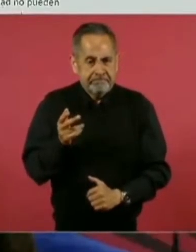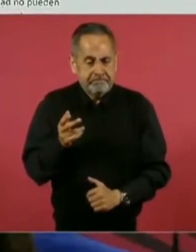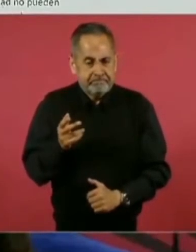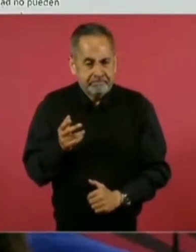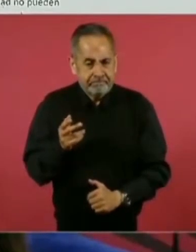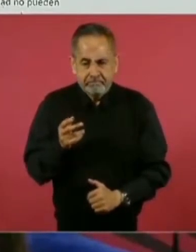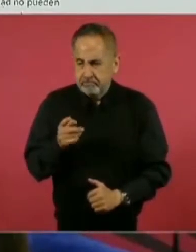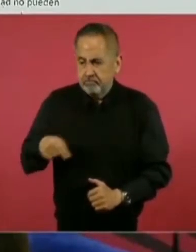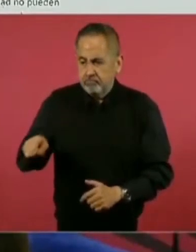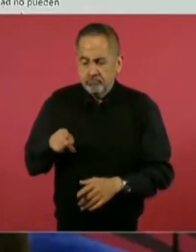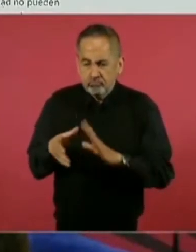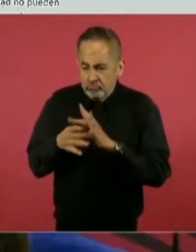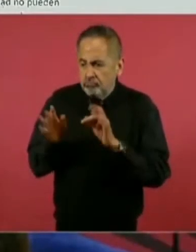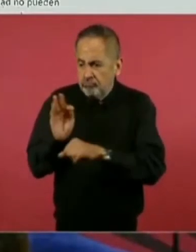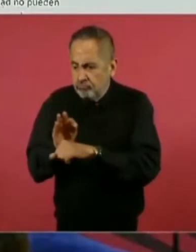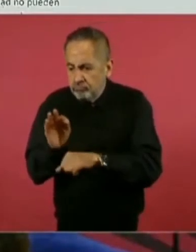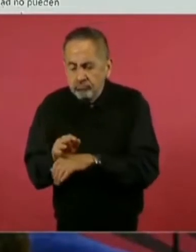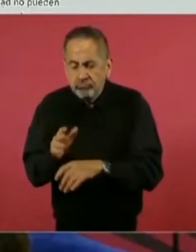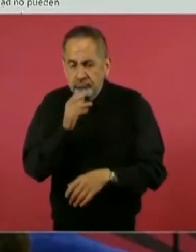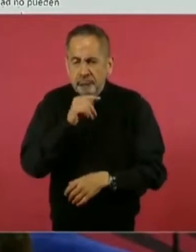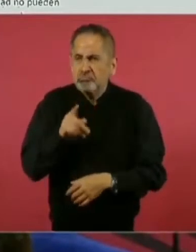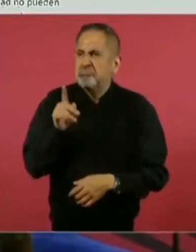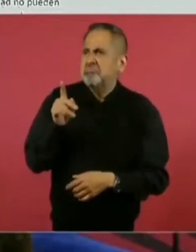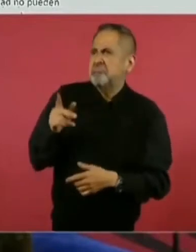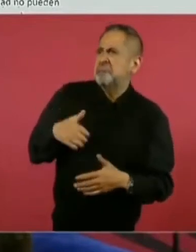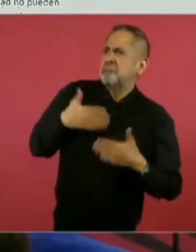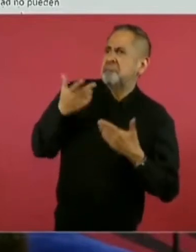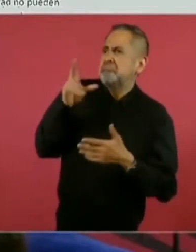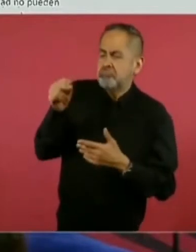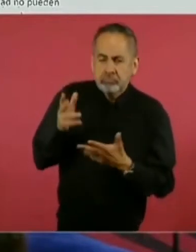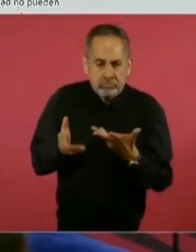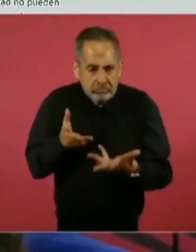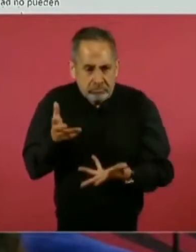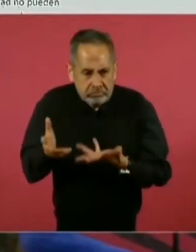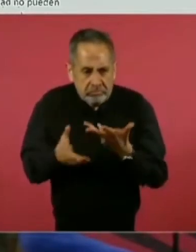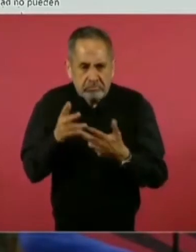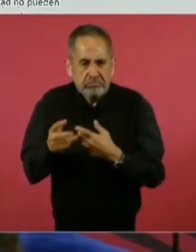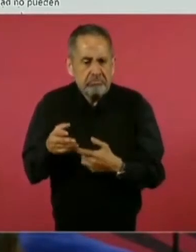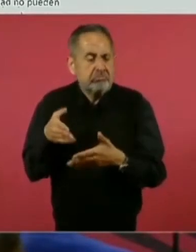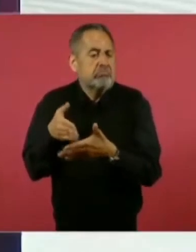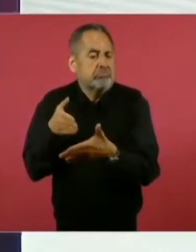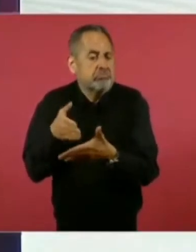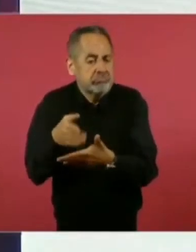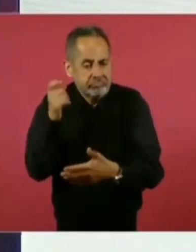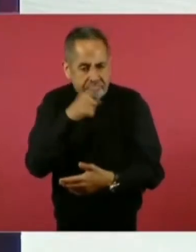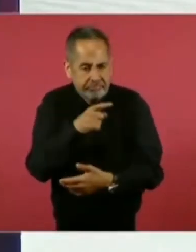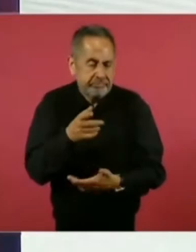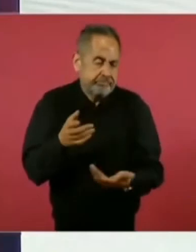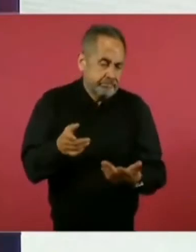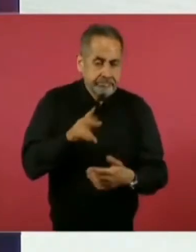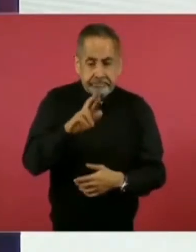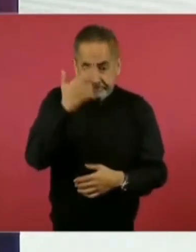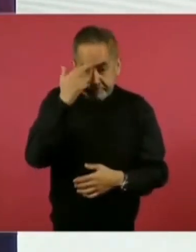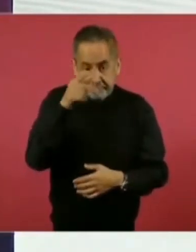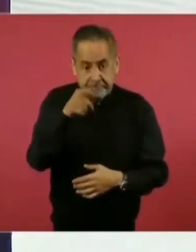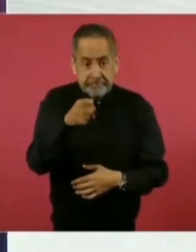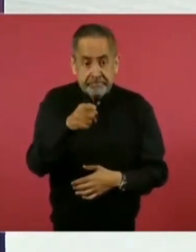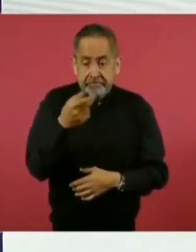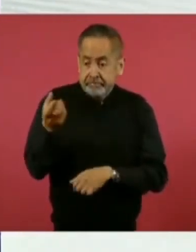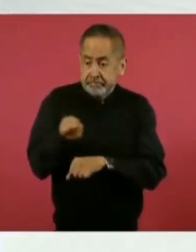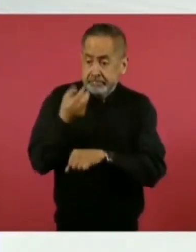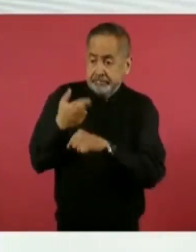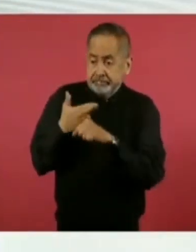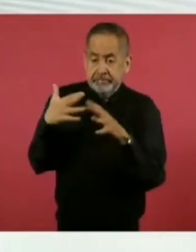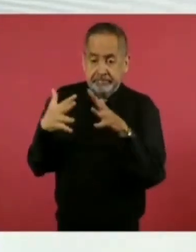puede defender los intereses de la nación. Acuérdense que la Secretaría de Guerra y